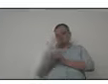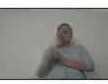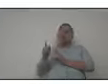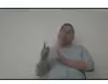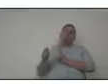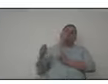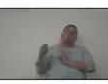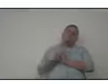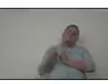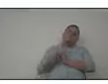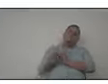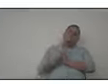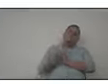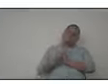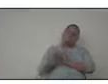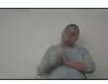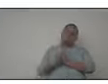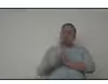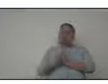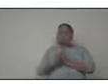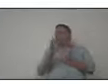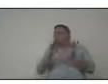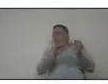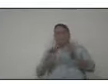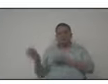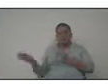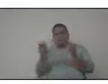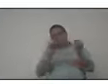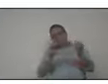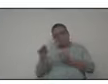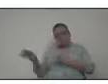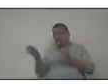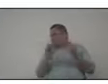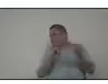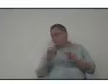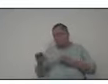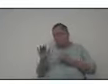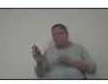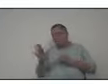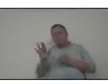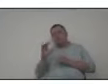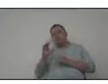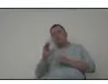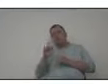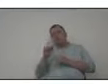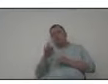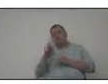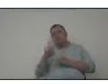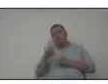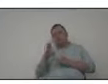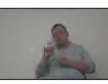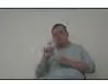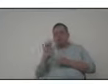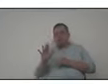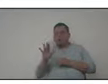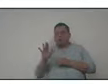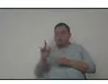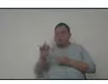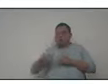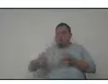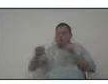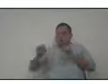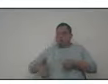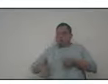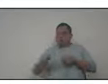19.380 ha sido por movilidad, porque como sabemos, Capresoca no estamos habilitados aún todavía